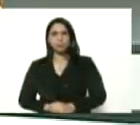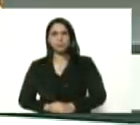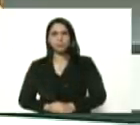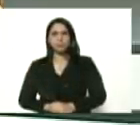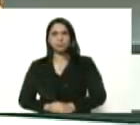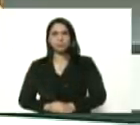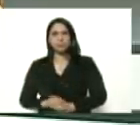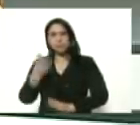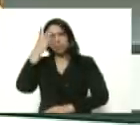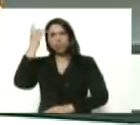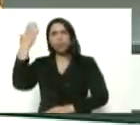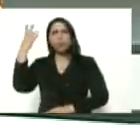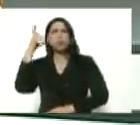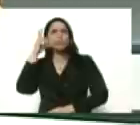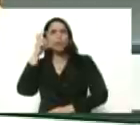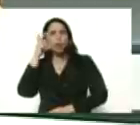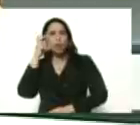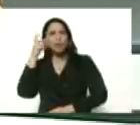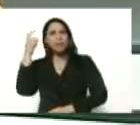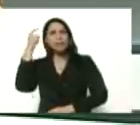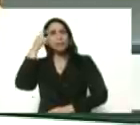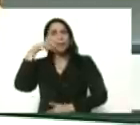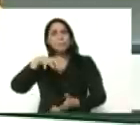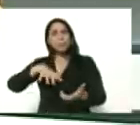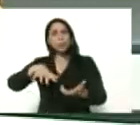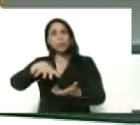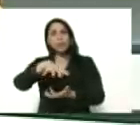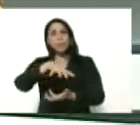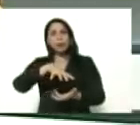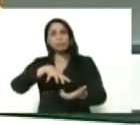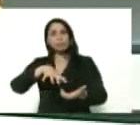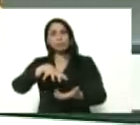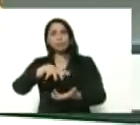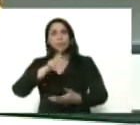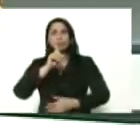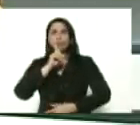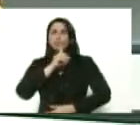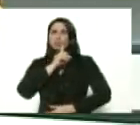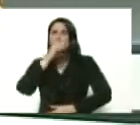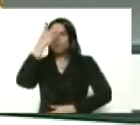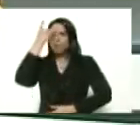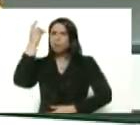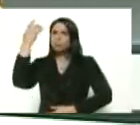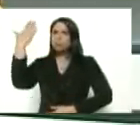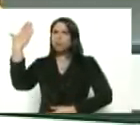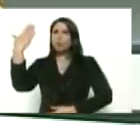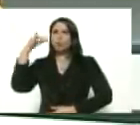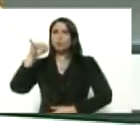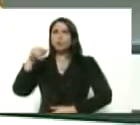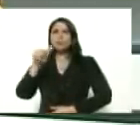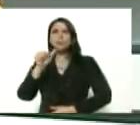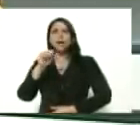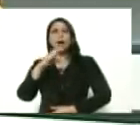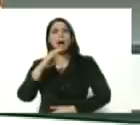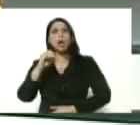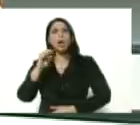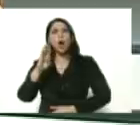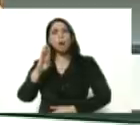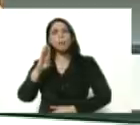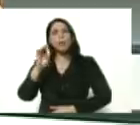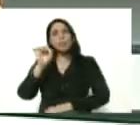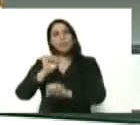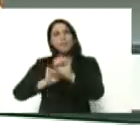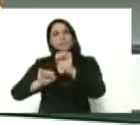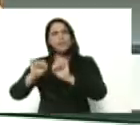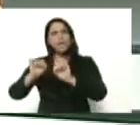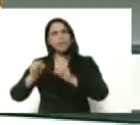Jehová te oiga en el día del conflicto. En nombre del Dios de Jacob te defienda.